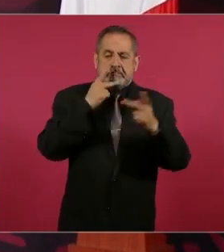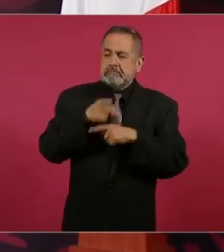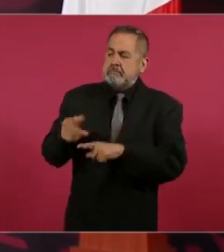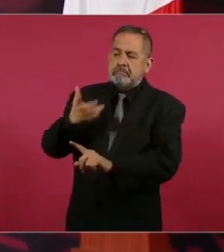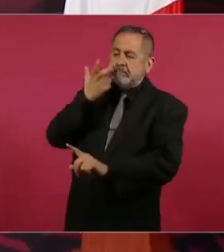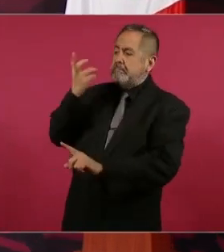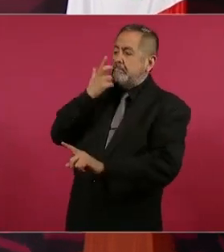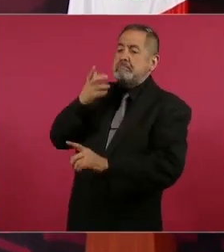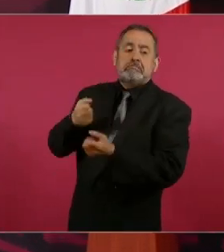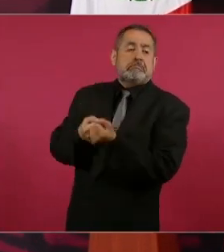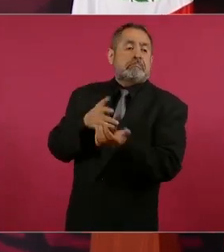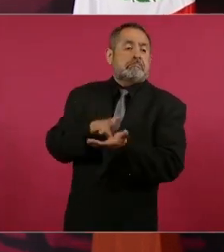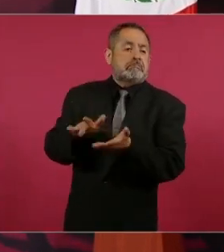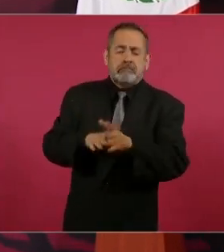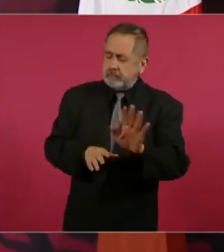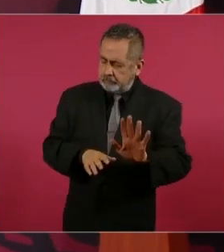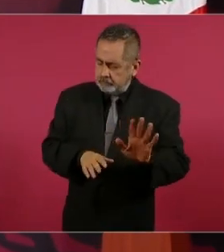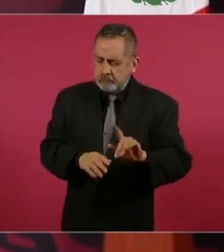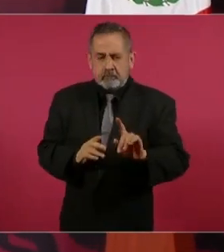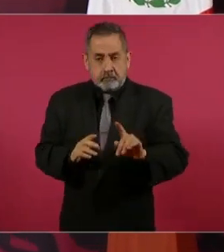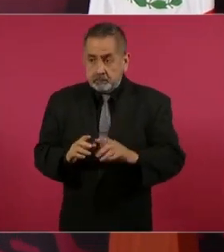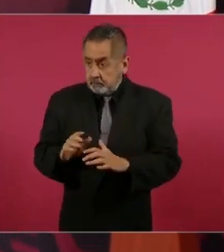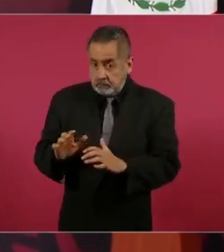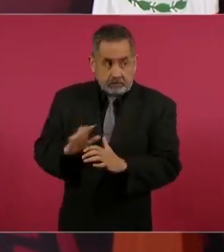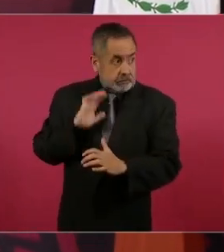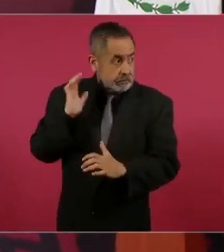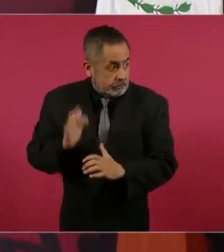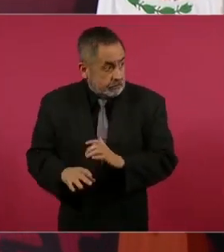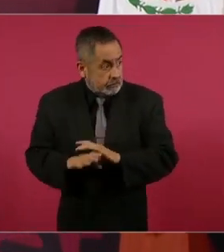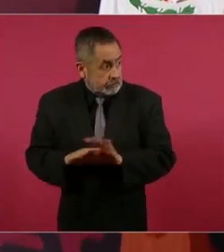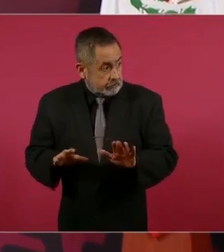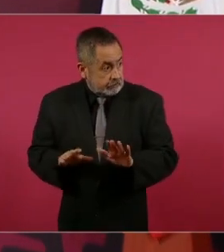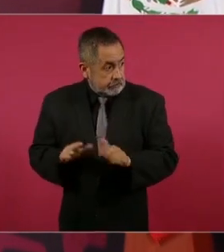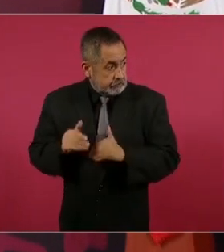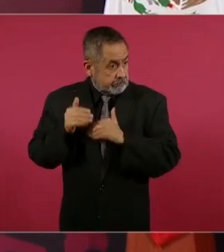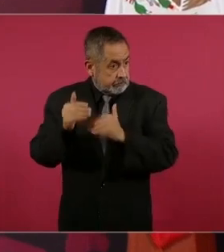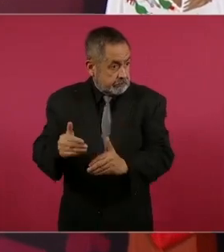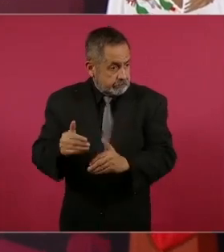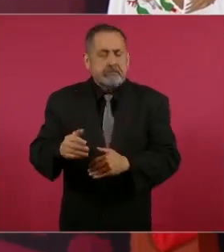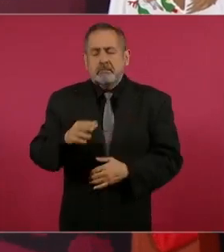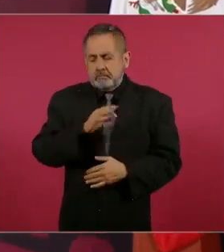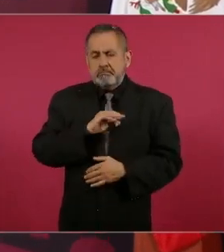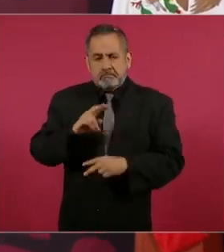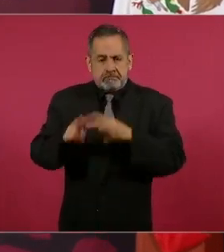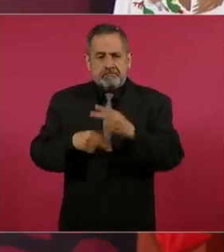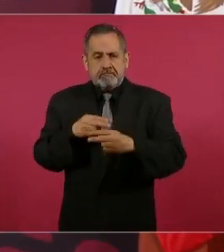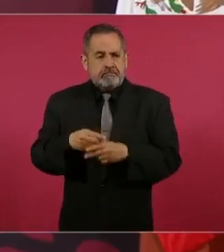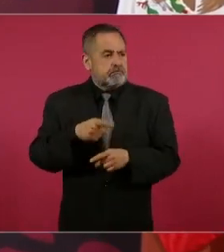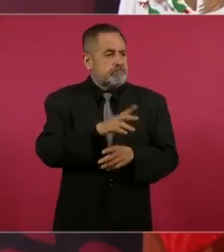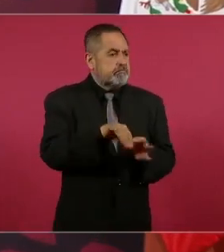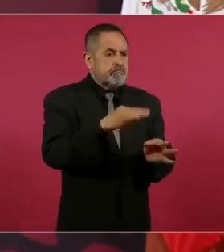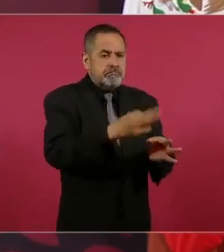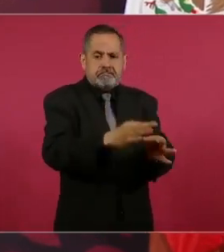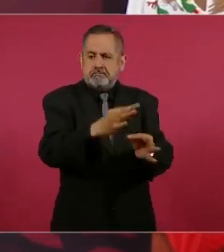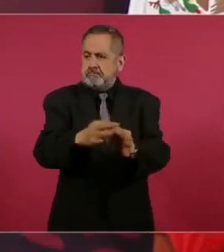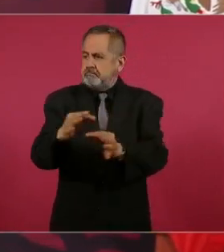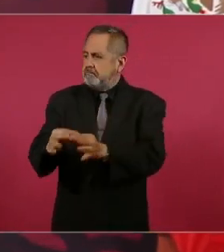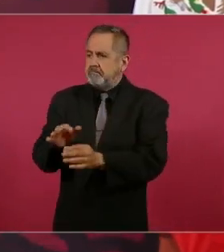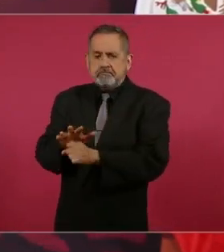malinterpretar, pero pasando ya vamos a tener terminadas las obras